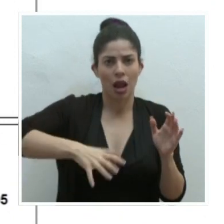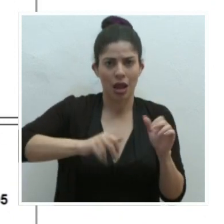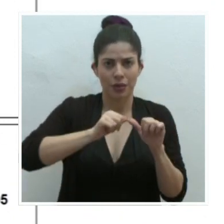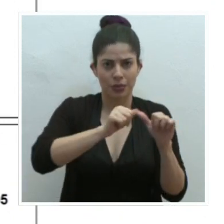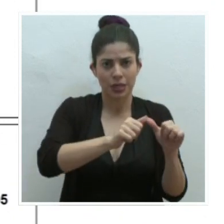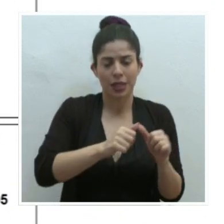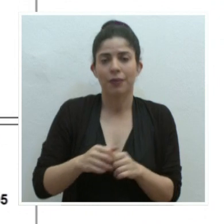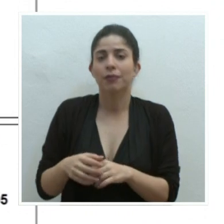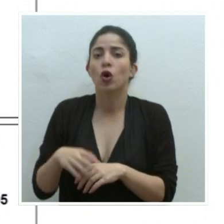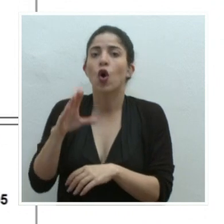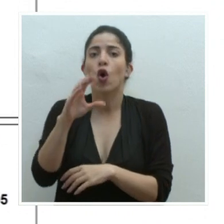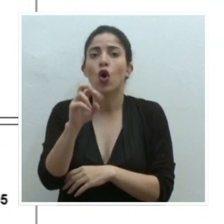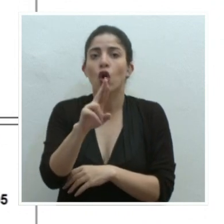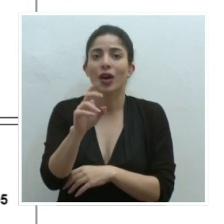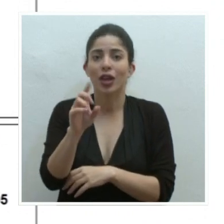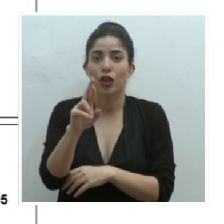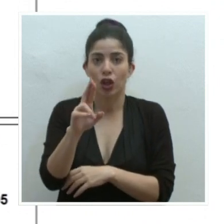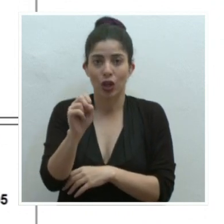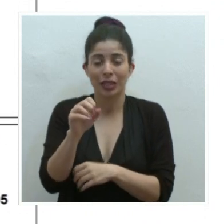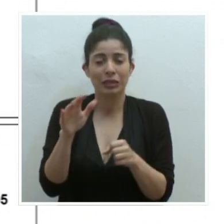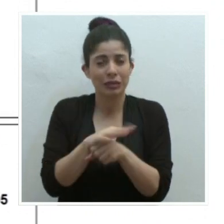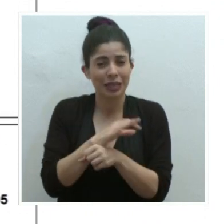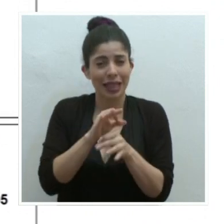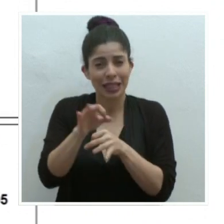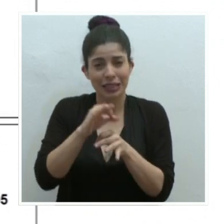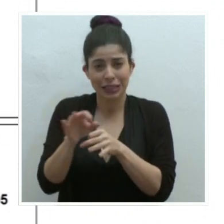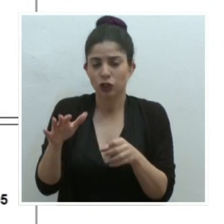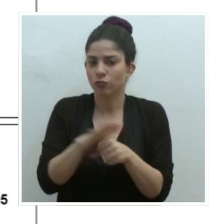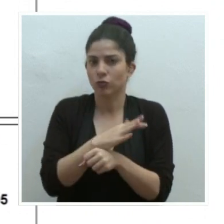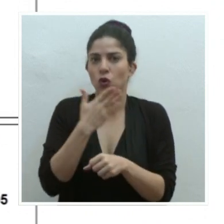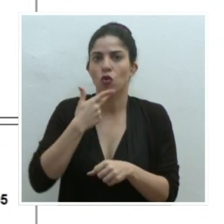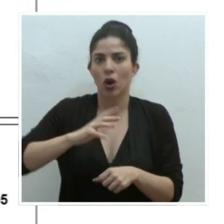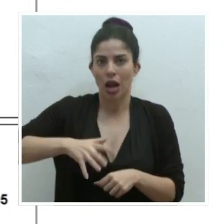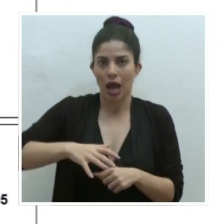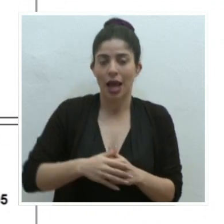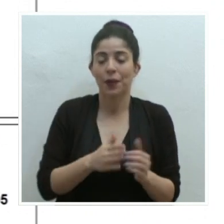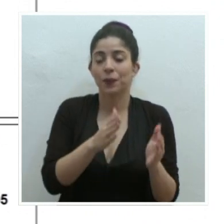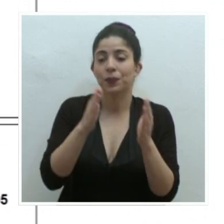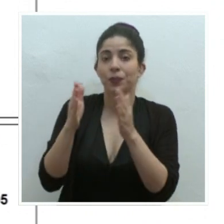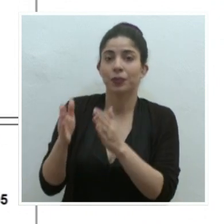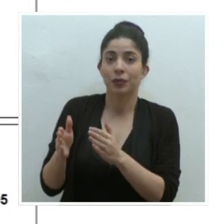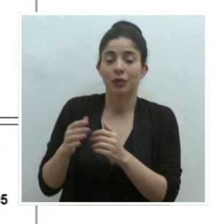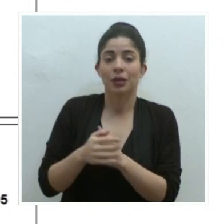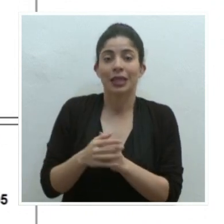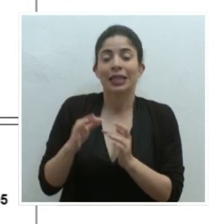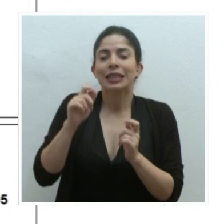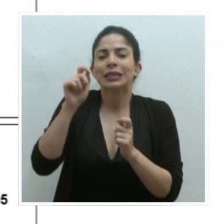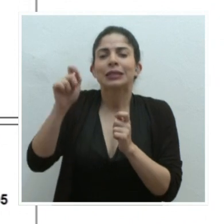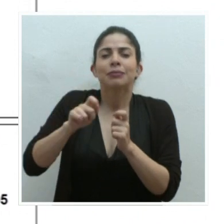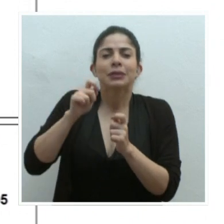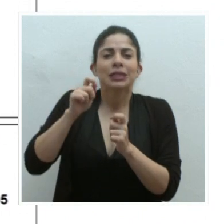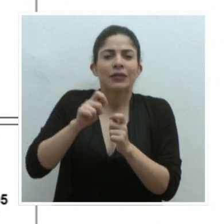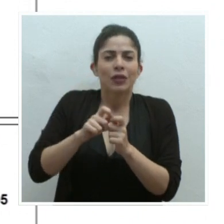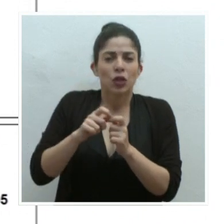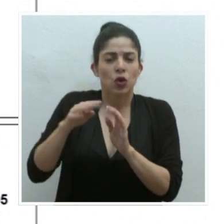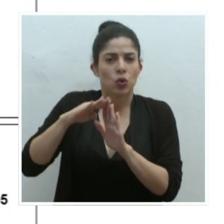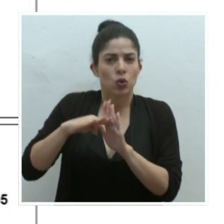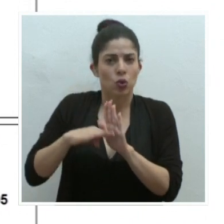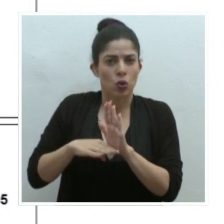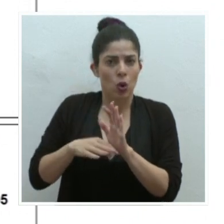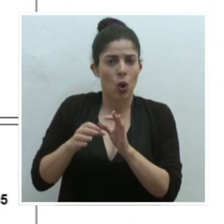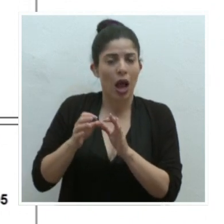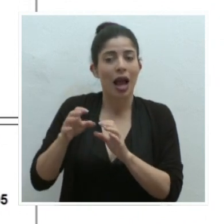El cantón de Corredores, todos sus distritos en alerta naranja. Y en el caso específico de los siguientes